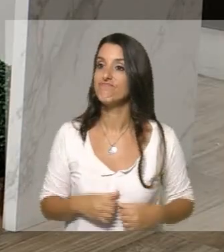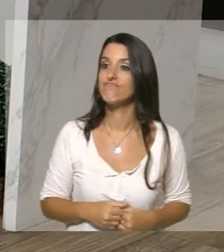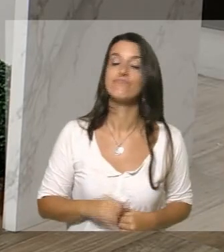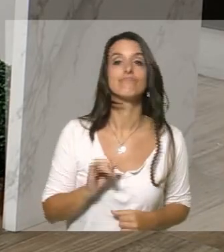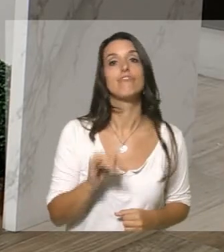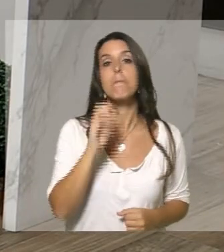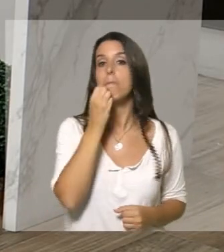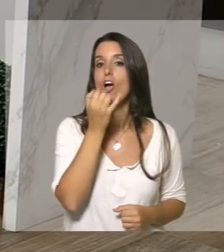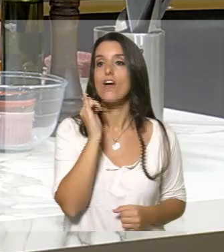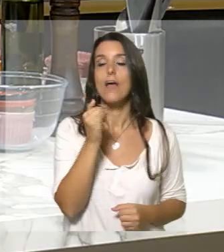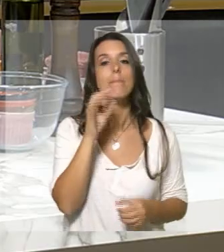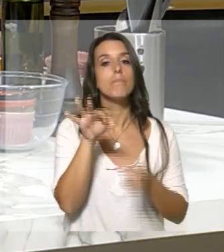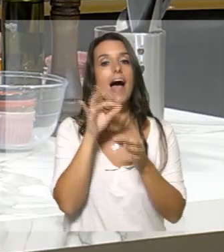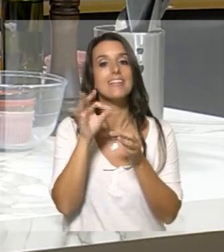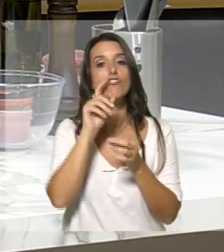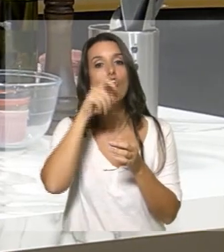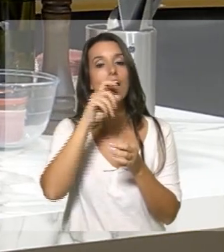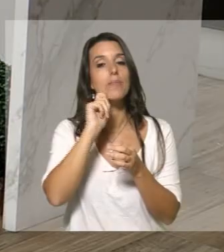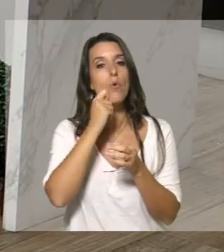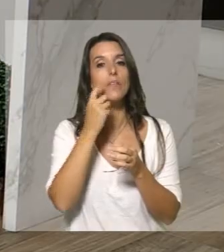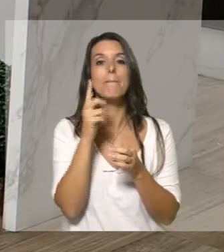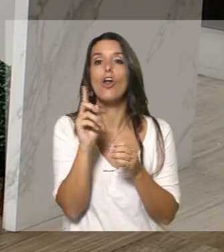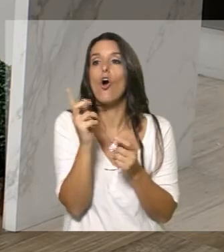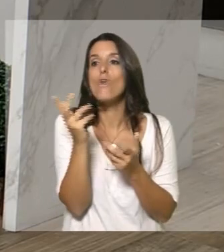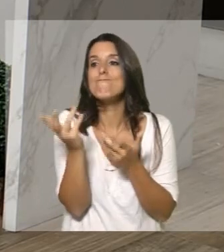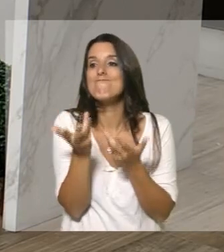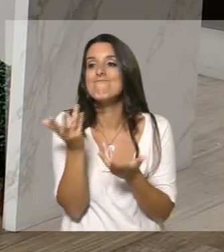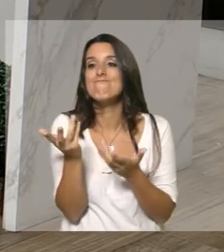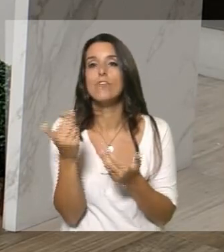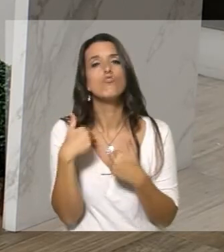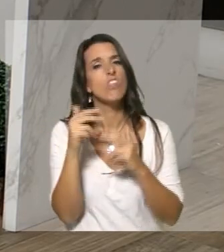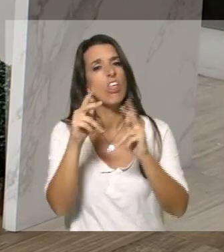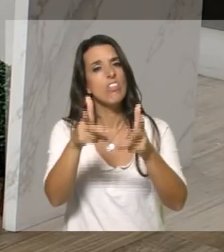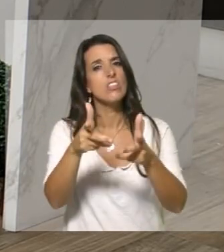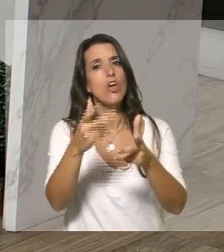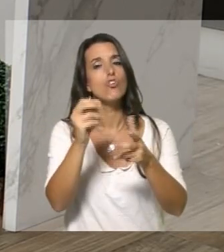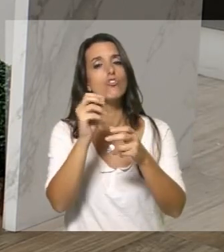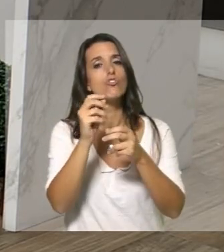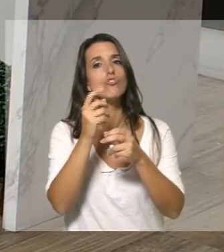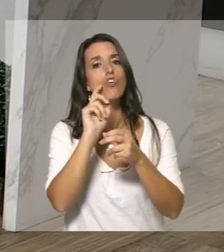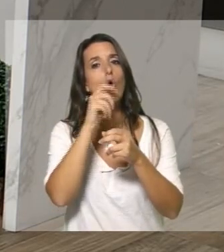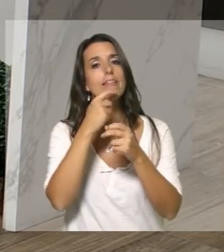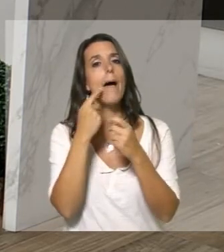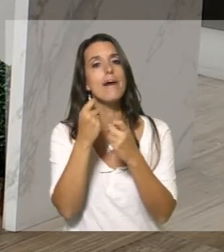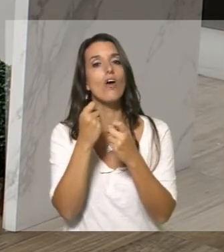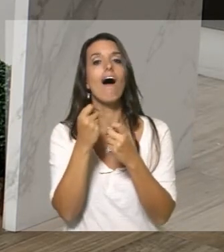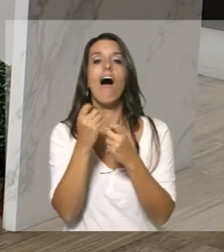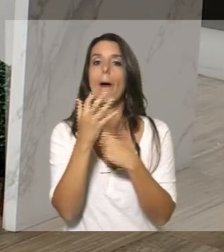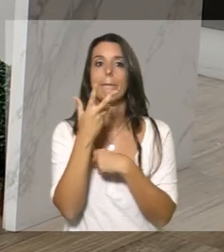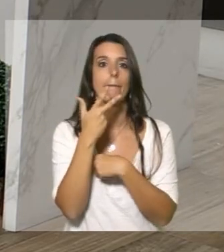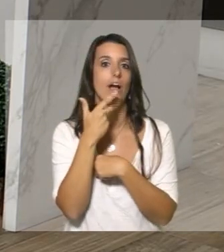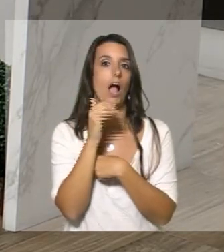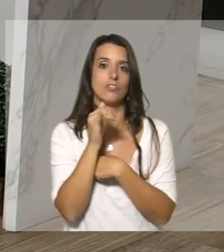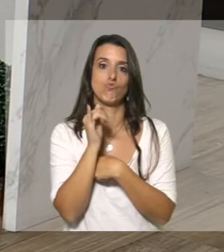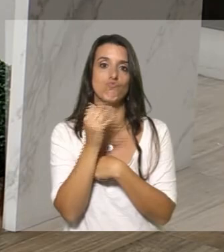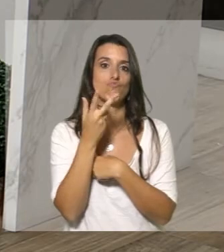lo llevo bien. A mí me gustan las pasas con chocolate, pero ay, después amo. No... Yo te iba a decir chocolate amargo, ¿con chocolate amargo? Sí, claro. Ay, siempre. Sí, me encanta. Pero